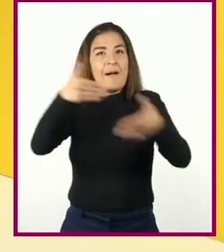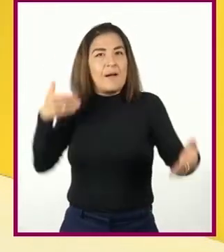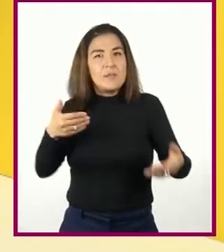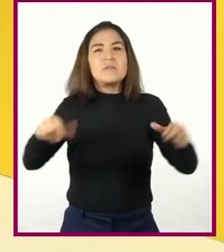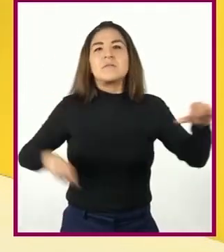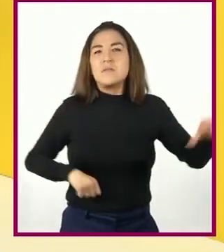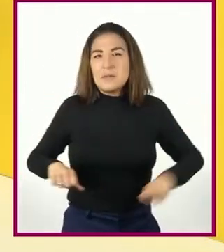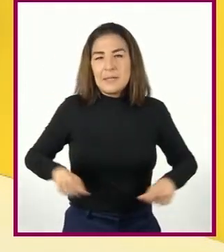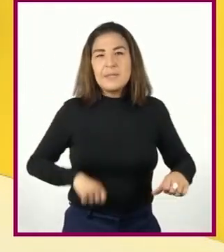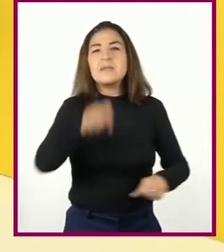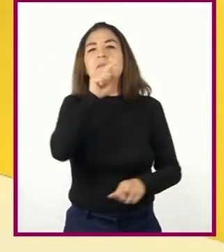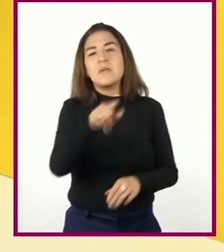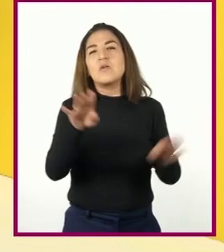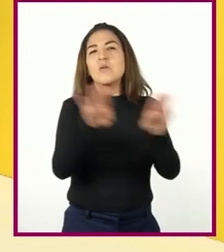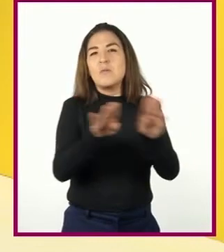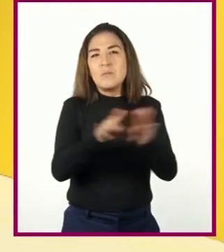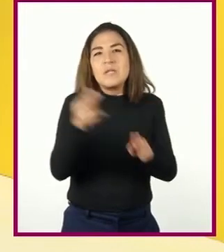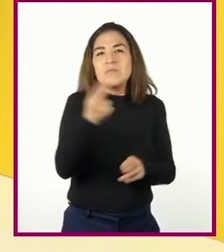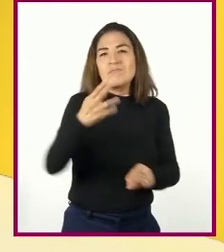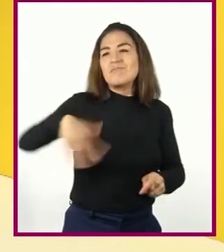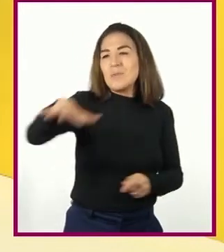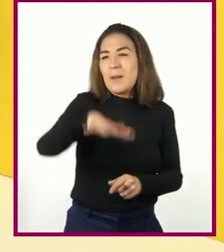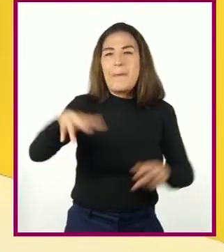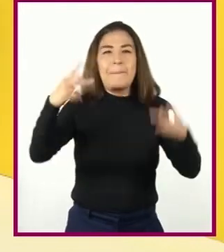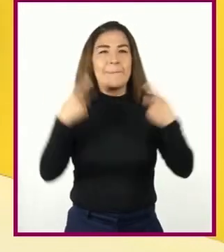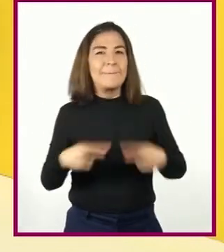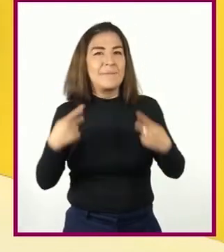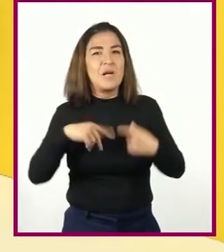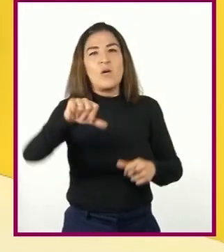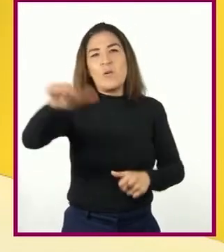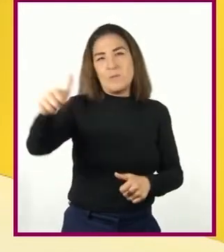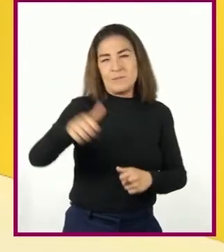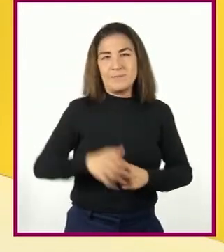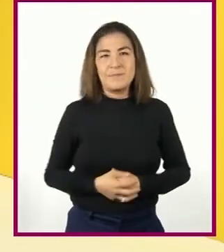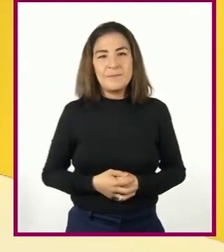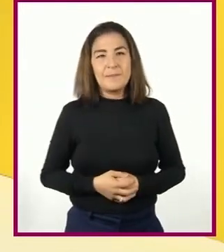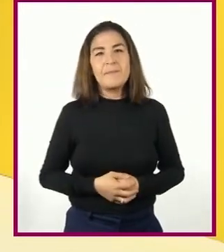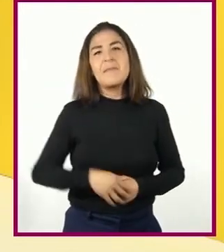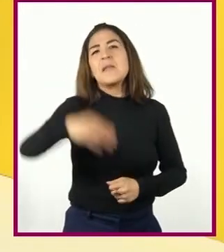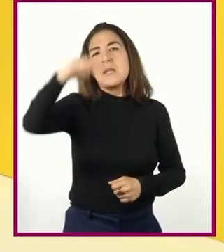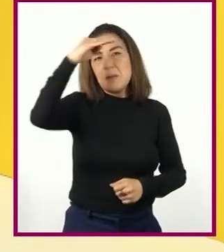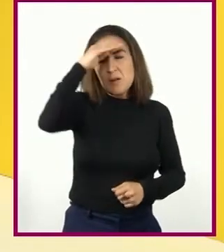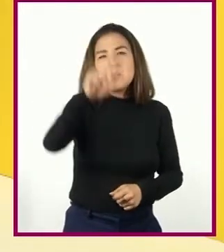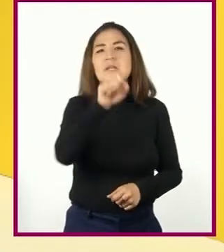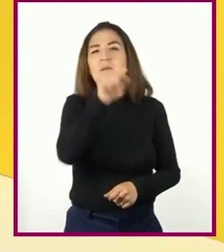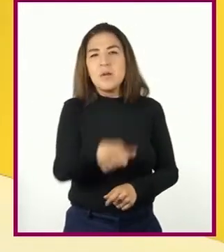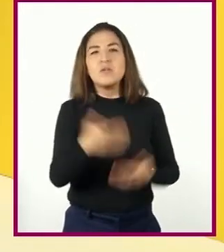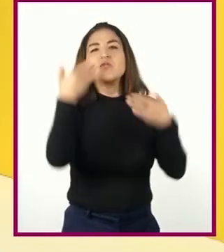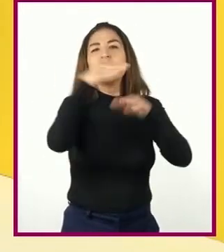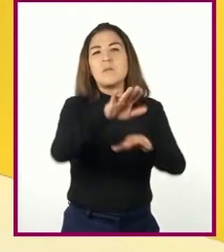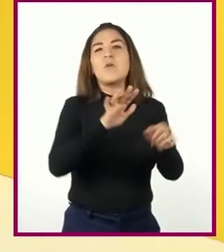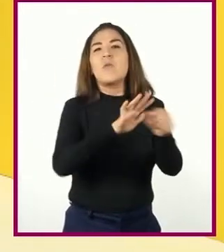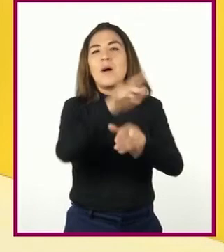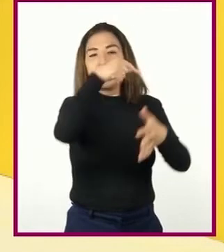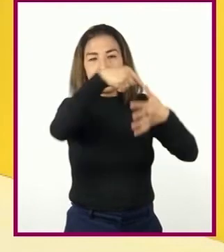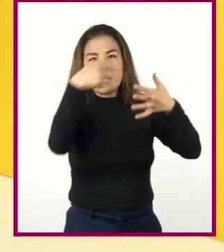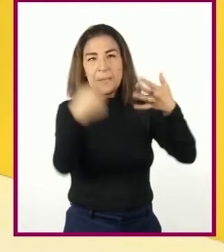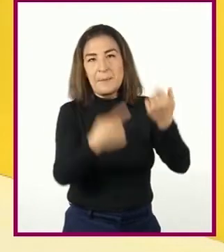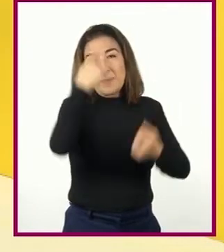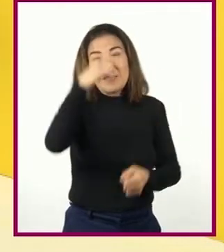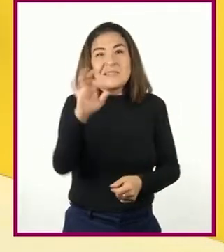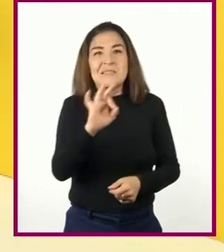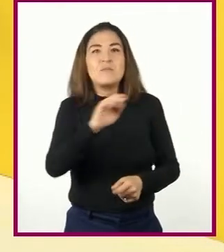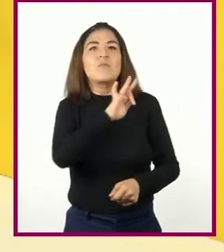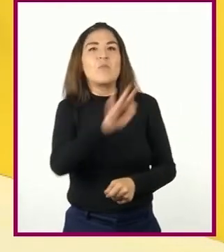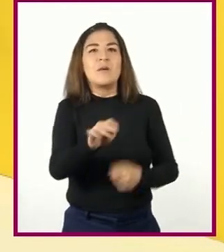en cuenta las necesidades y deseos de las y los otros. Reflexionamos sobre los aspectos que pueden amenazar